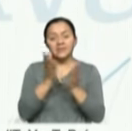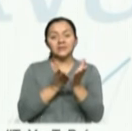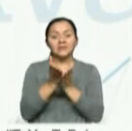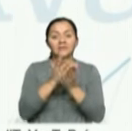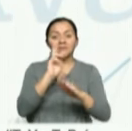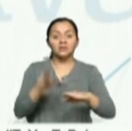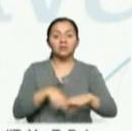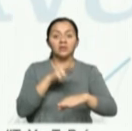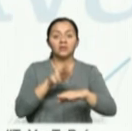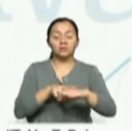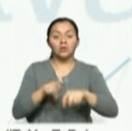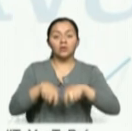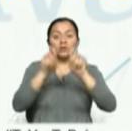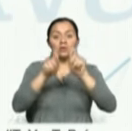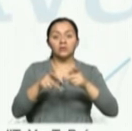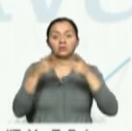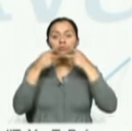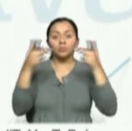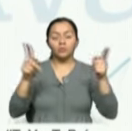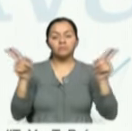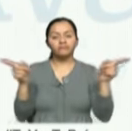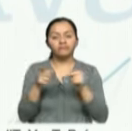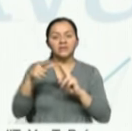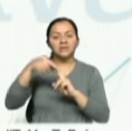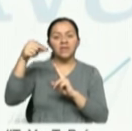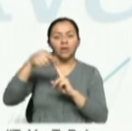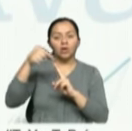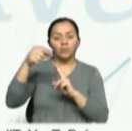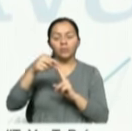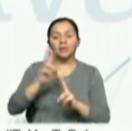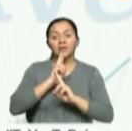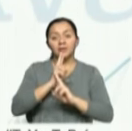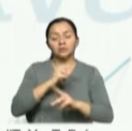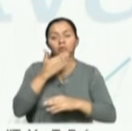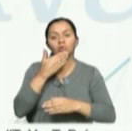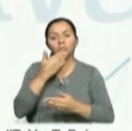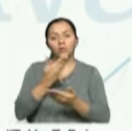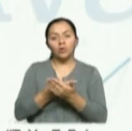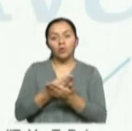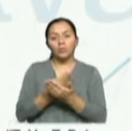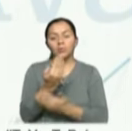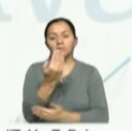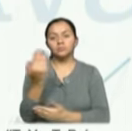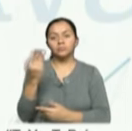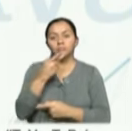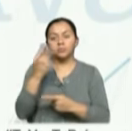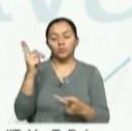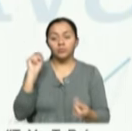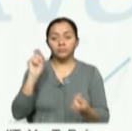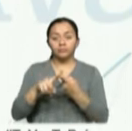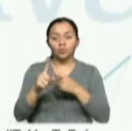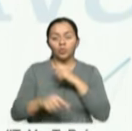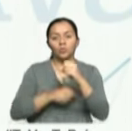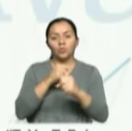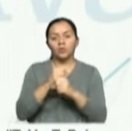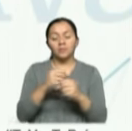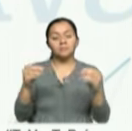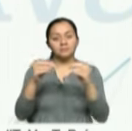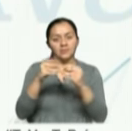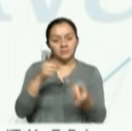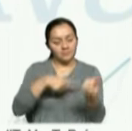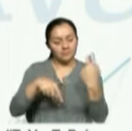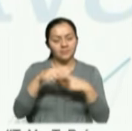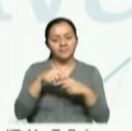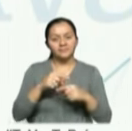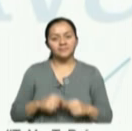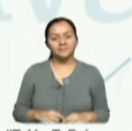Nacional de Contratación Pública presentó los resultados de los procesos de compra pública del último año. Ampliaremos esta